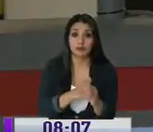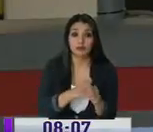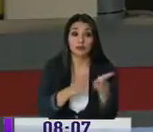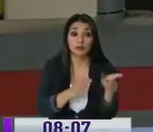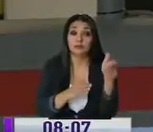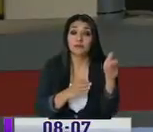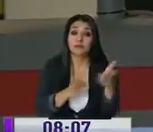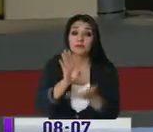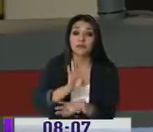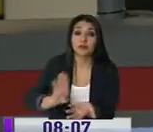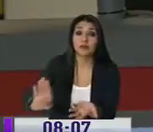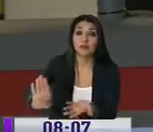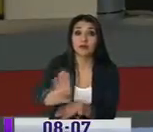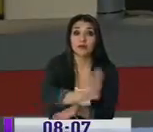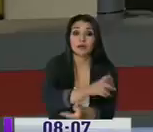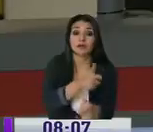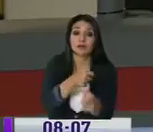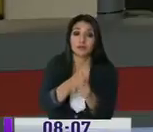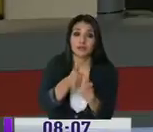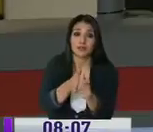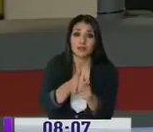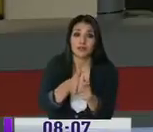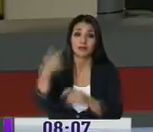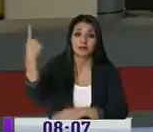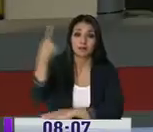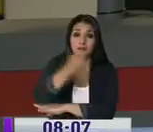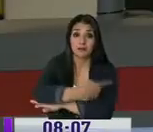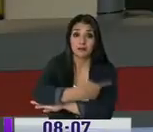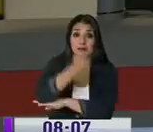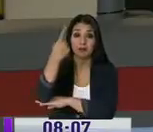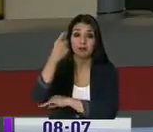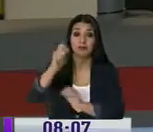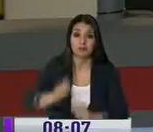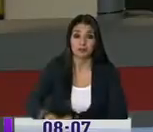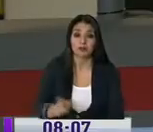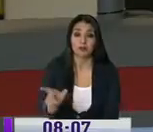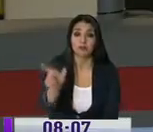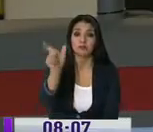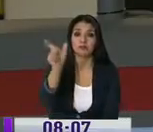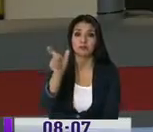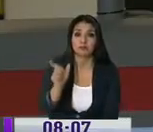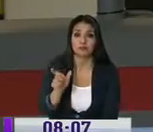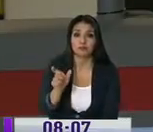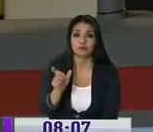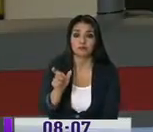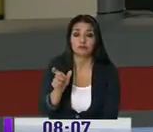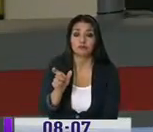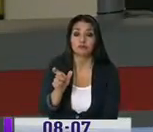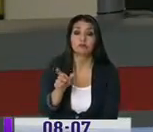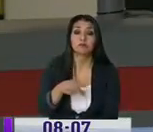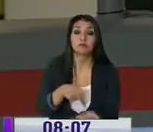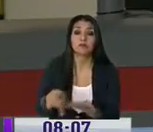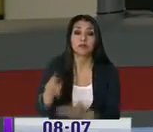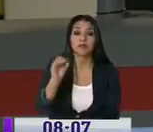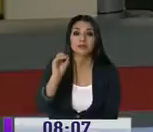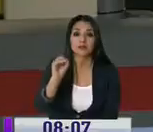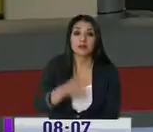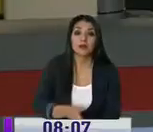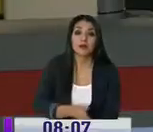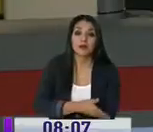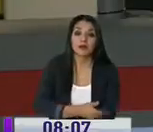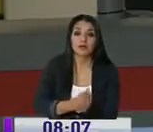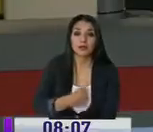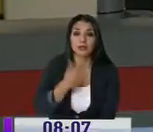de los barrios cercanos al famoso telepeaje puedan acceder a la exoneración del cobro, lo que hemos hablado